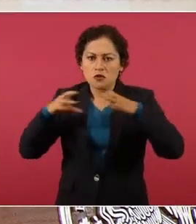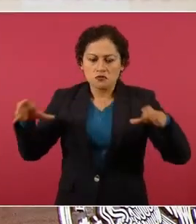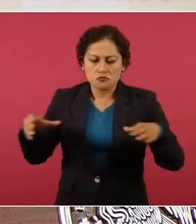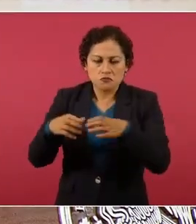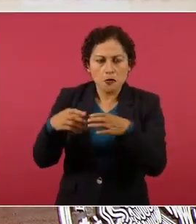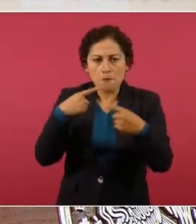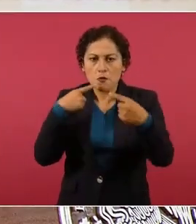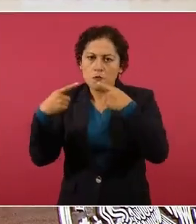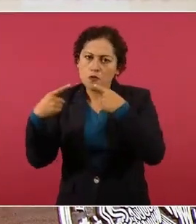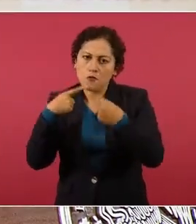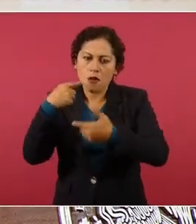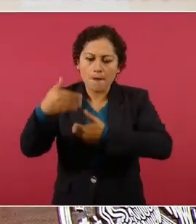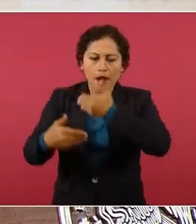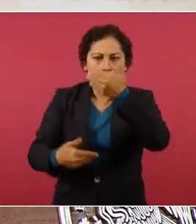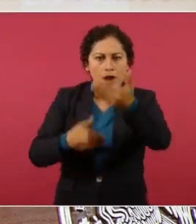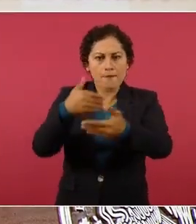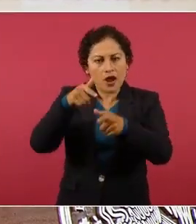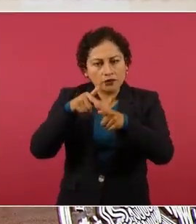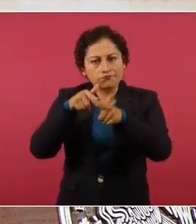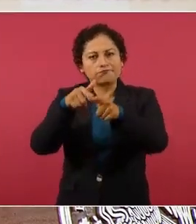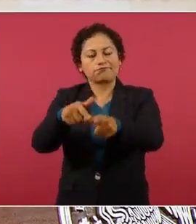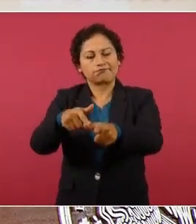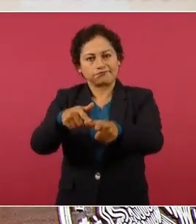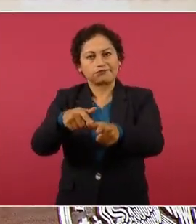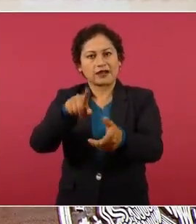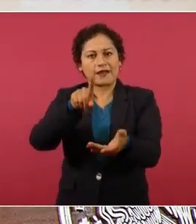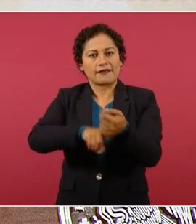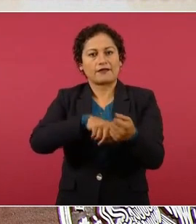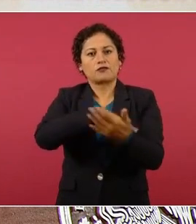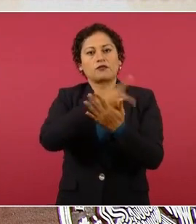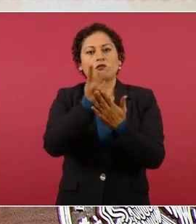para seguir avanzando en el programa